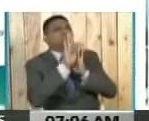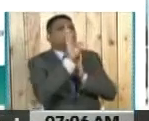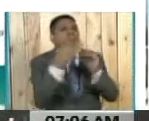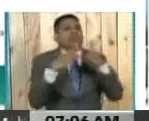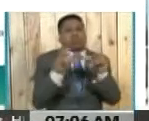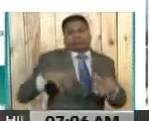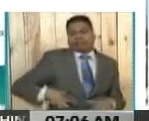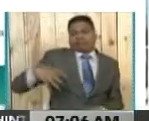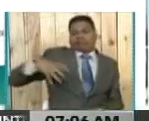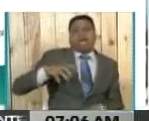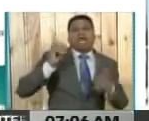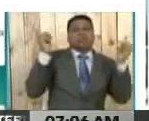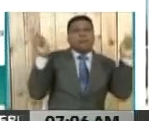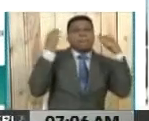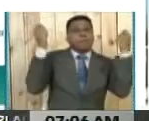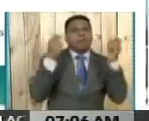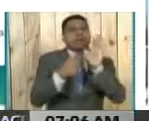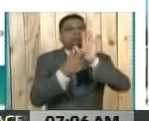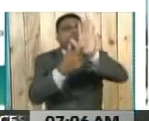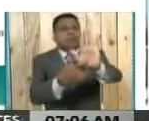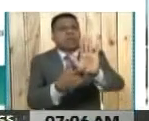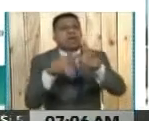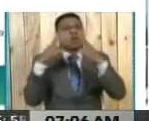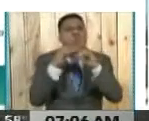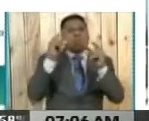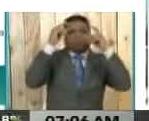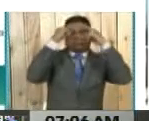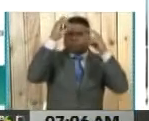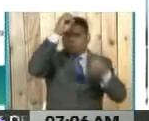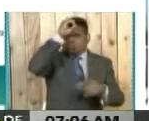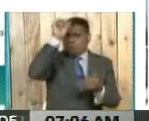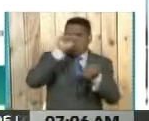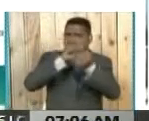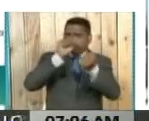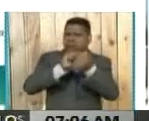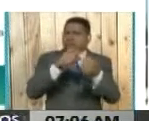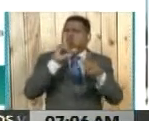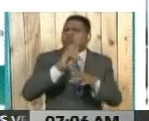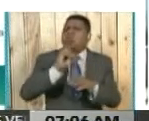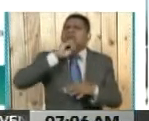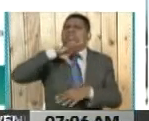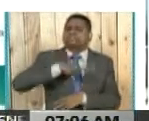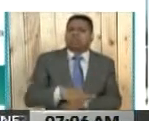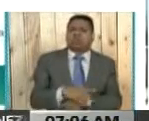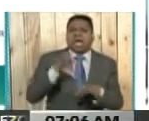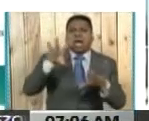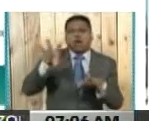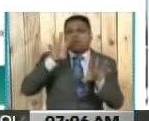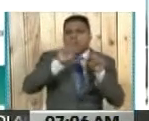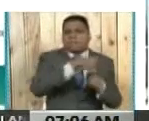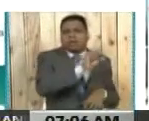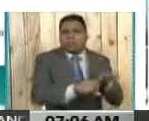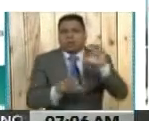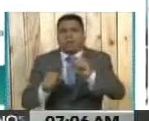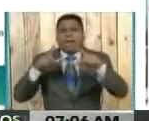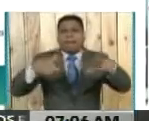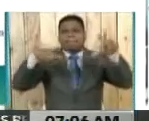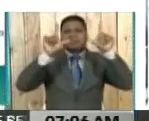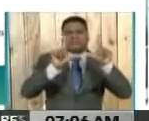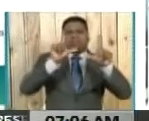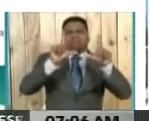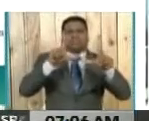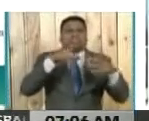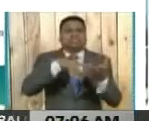capitalista, la propaganda nos formó como ignorantes consumidores de historia, de fantasía y películas épicas, donde